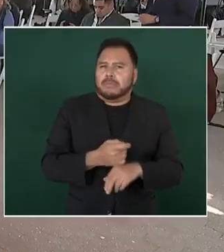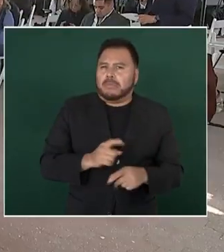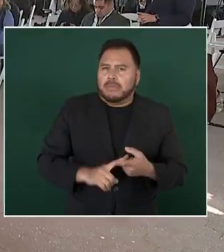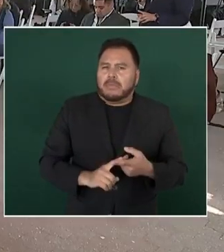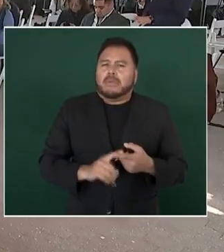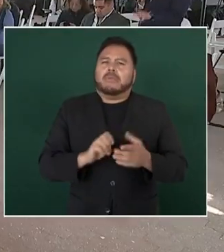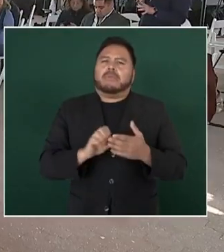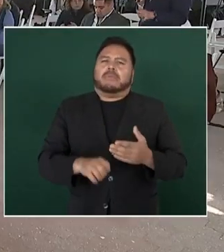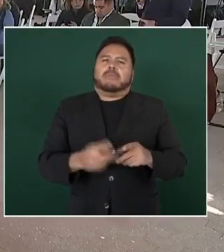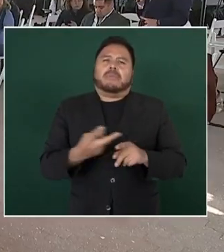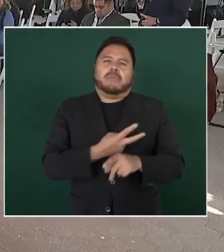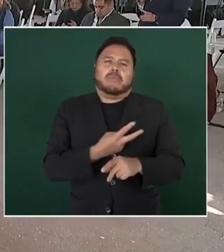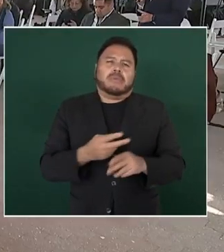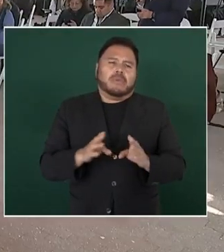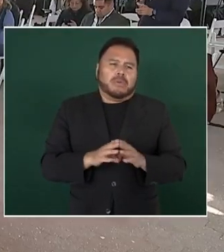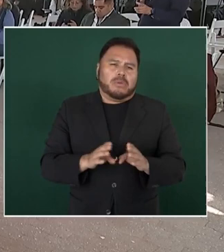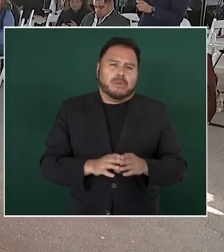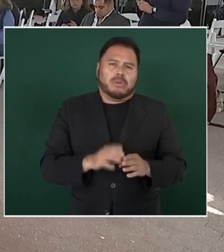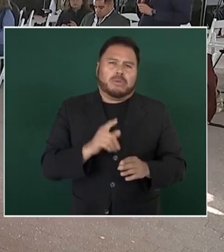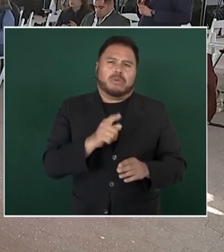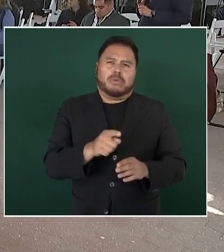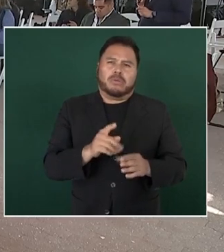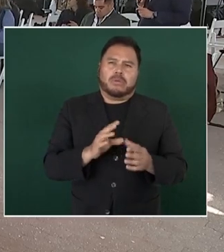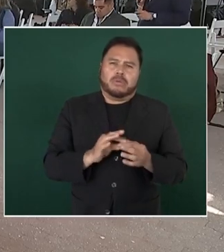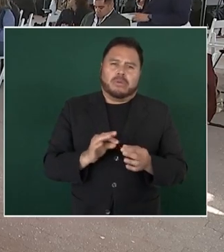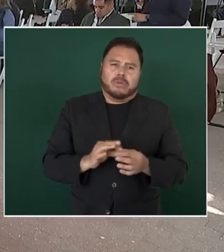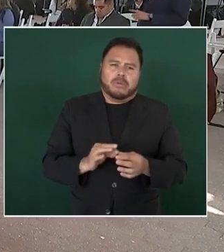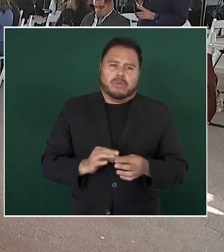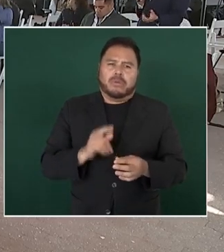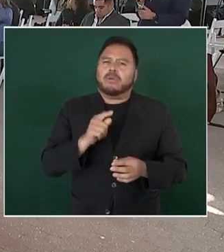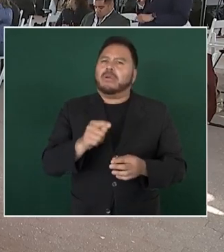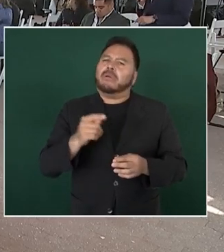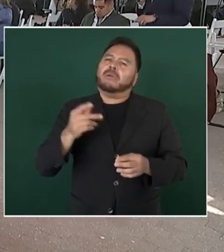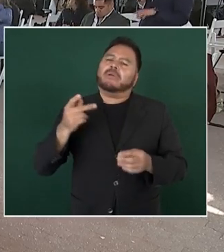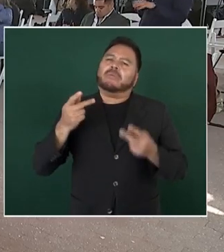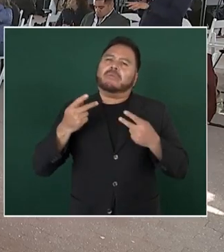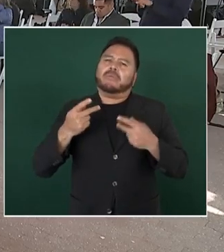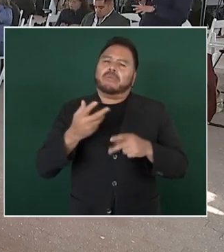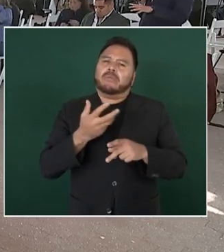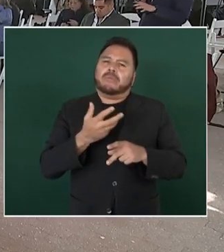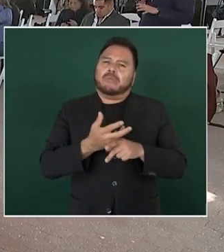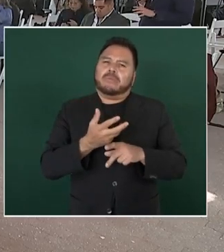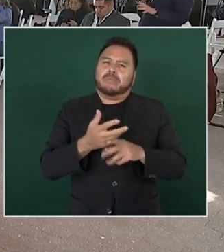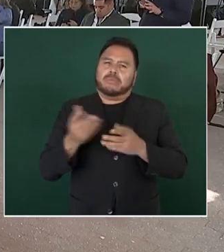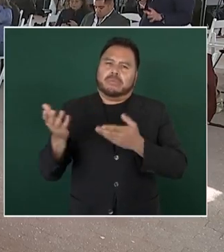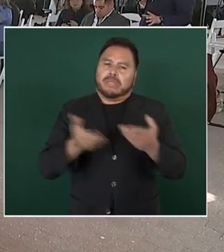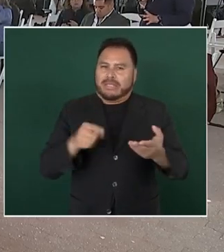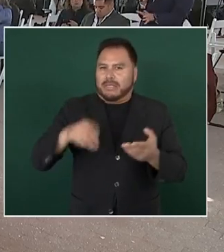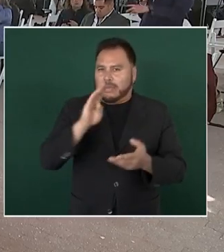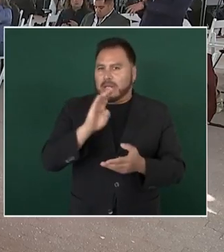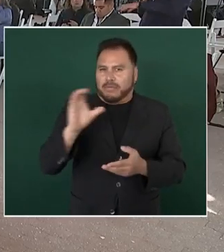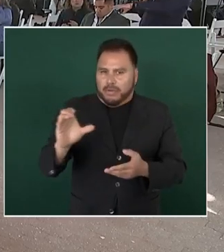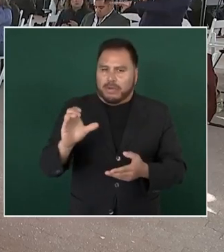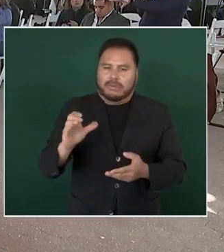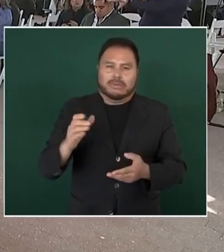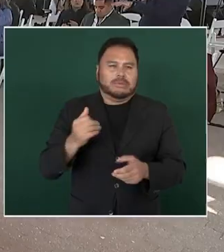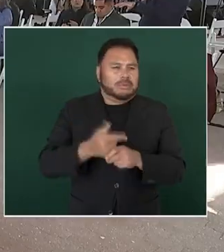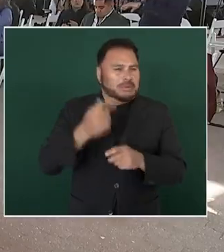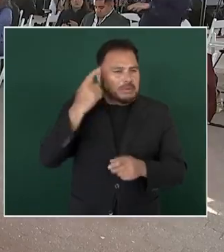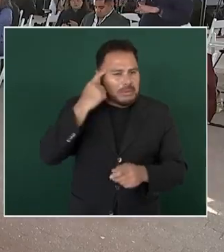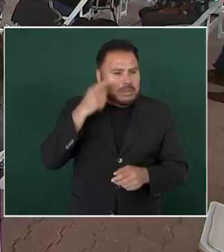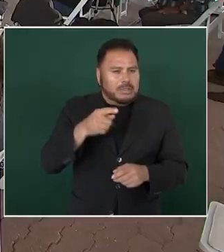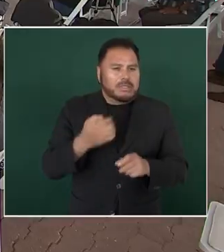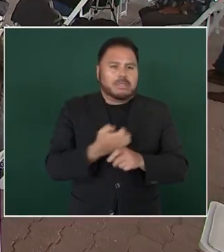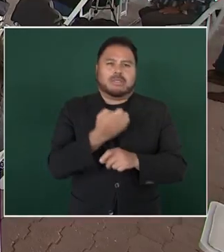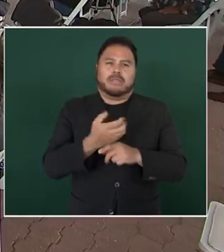conocer el estatus de la regularización de los autos de procedencia extranjera. Puntualmente aquí en Baja California tengo entendido que es uno de los estados